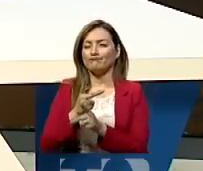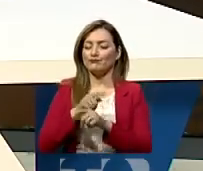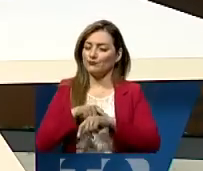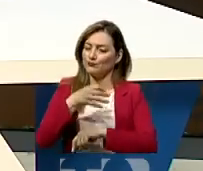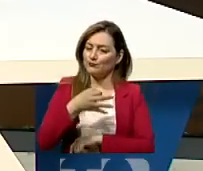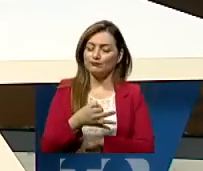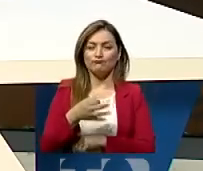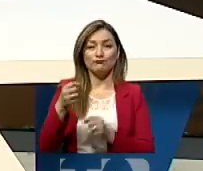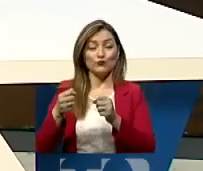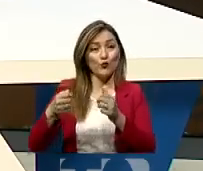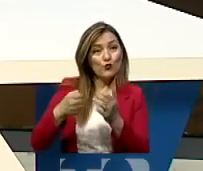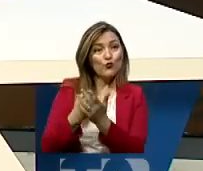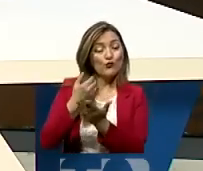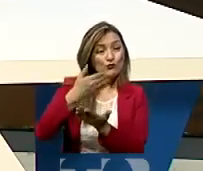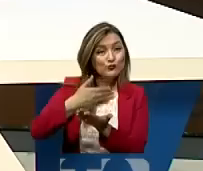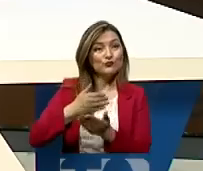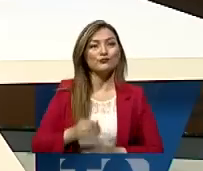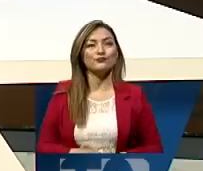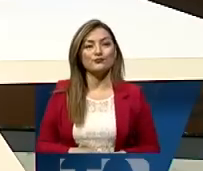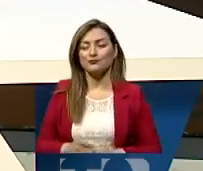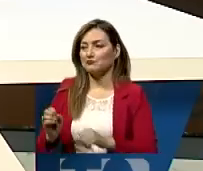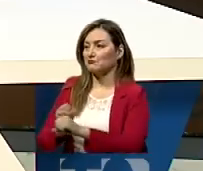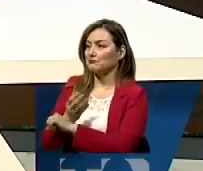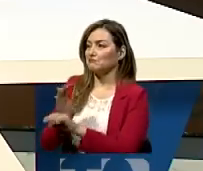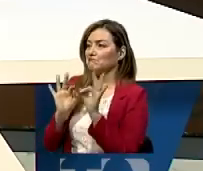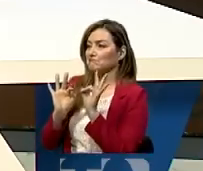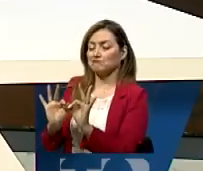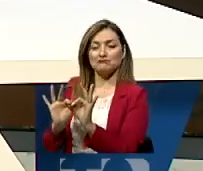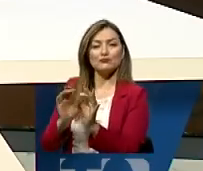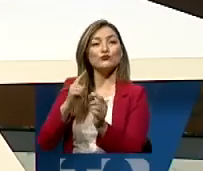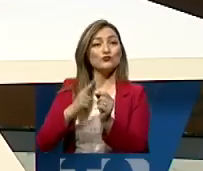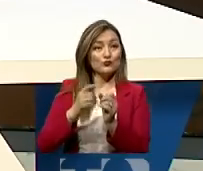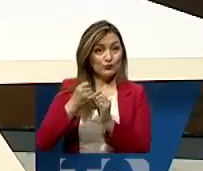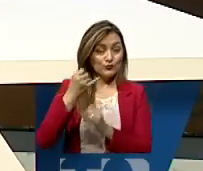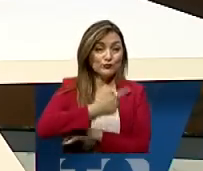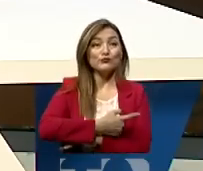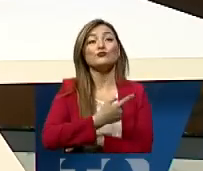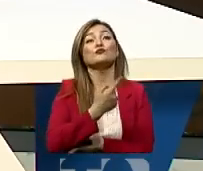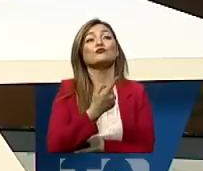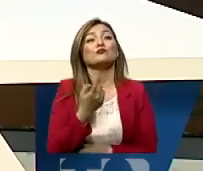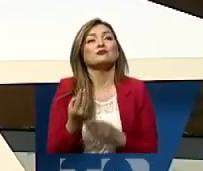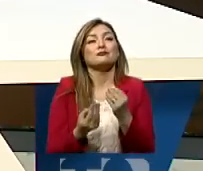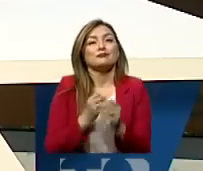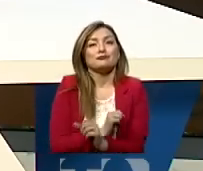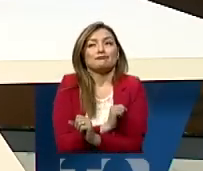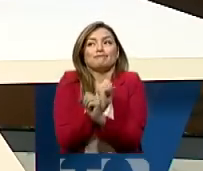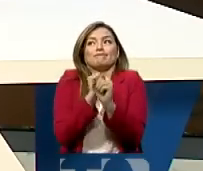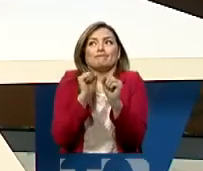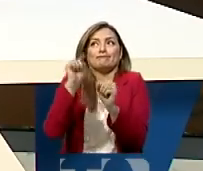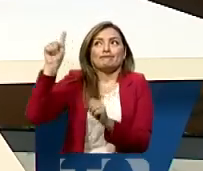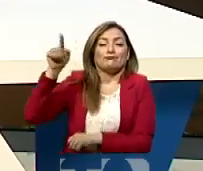que evite accidentes. Excelente recomendación, Steffi, tomando en cuenta que en Quito en los últimos días, la verdad no se sabe, en la mañana tenemos